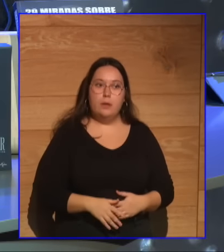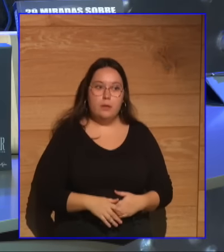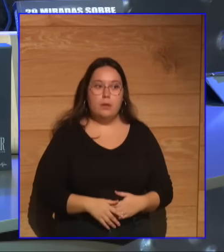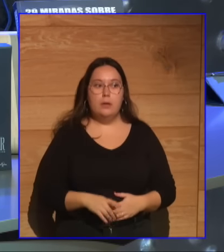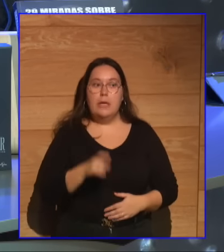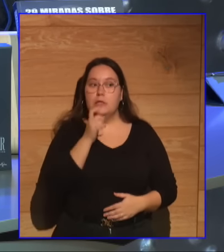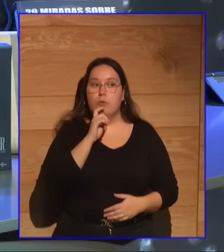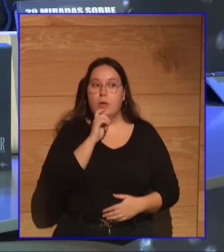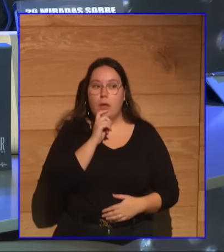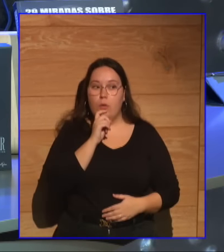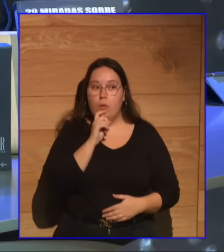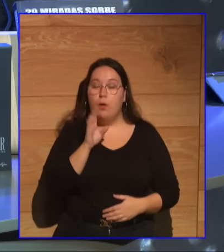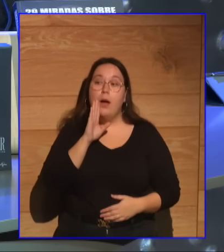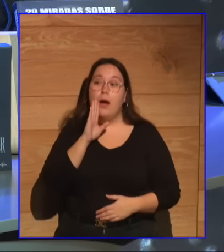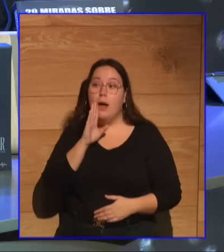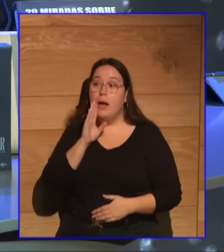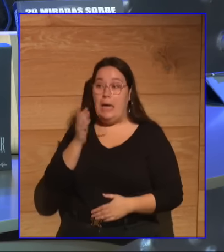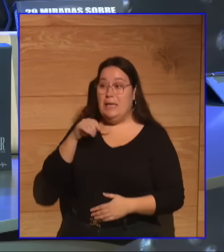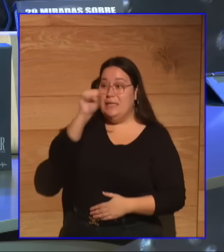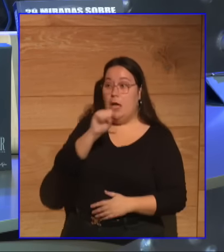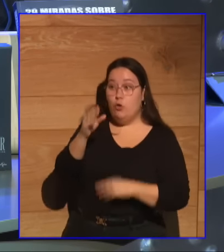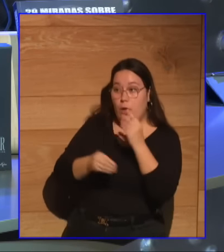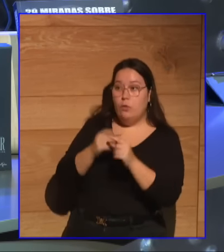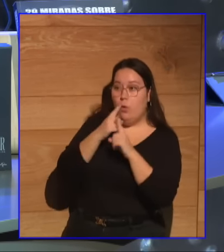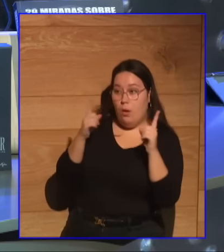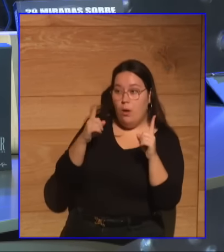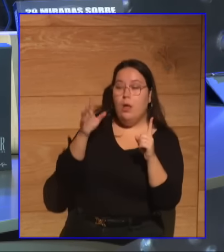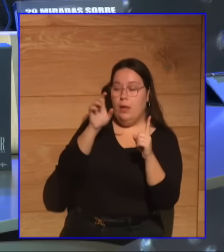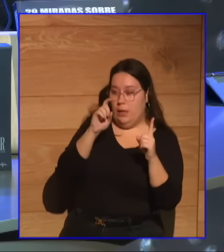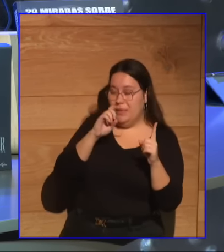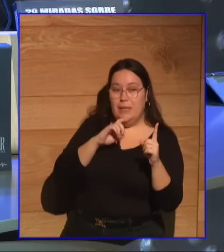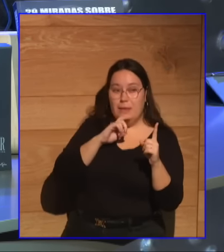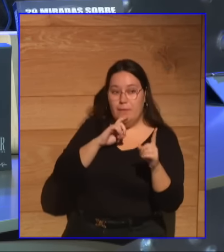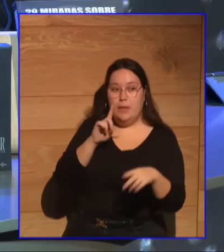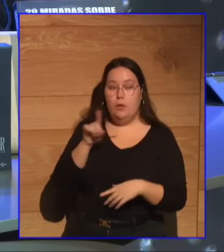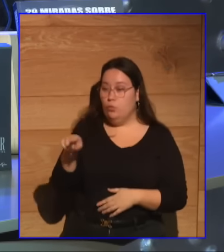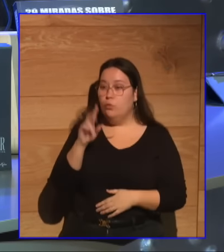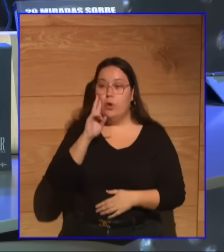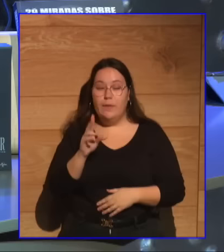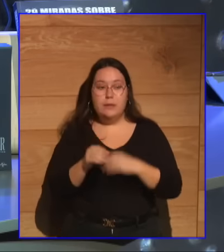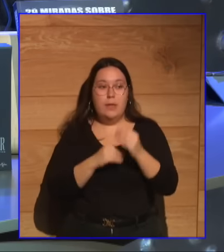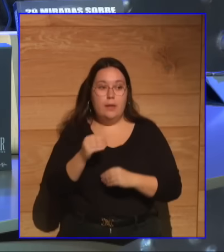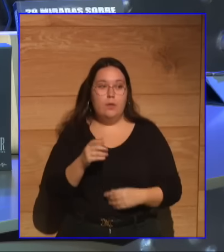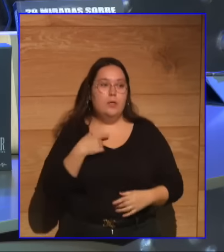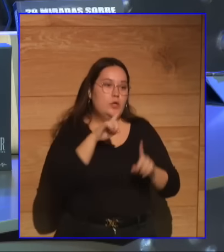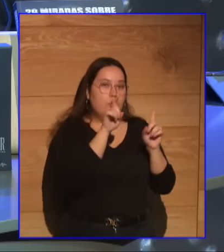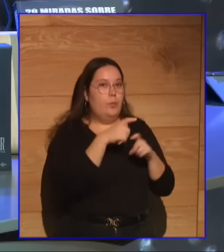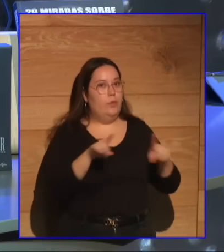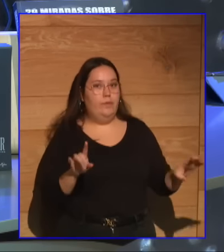tan complicado hacer lo que hizo Spielberg en ese año, Rodrigo. Hombre, o sea, ves haciendo eso. Eso son preguntas distintas.